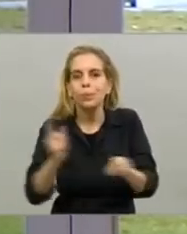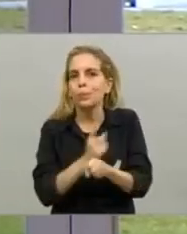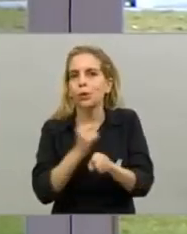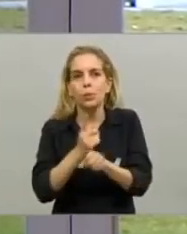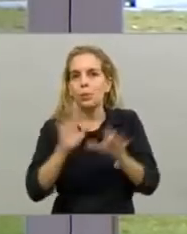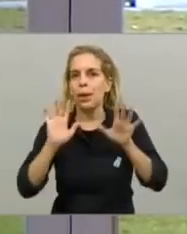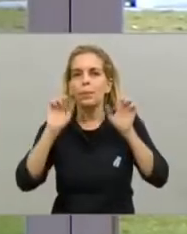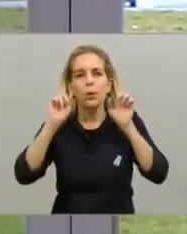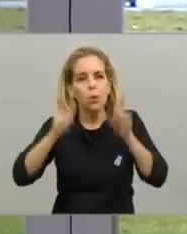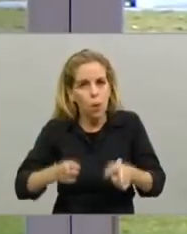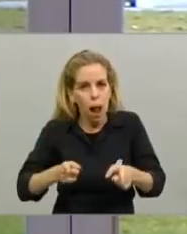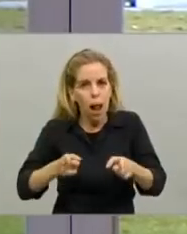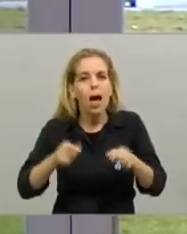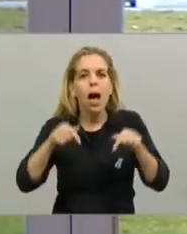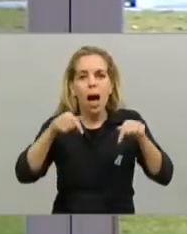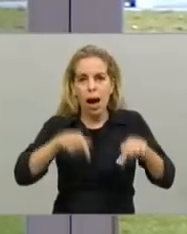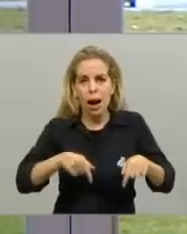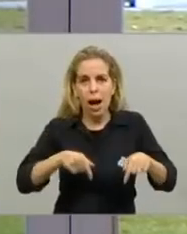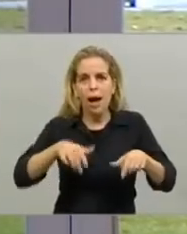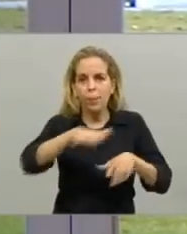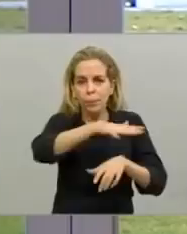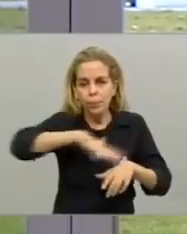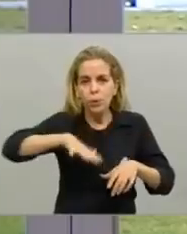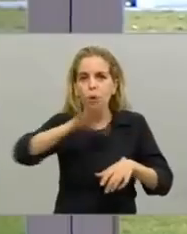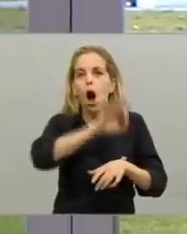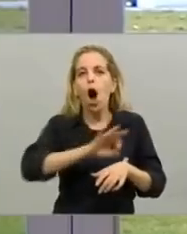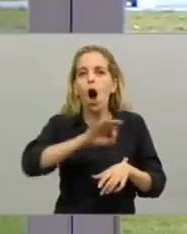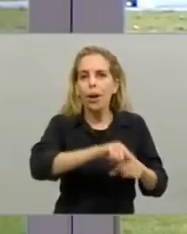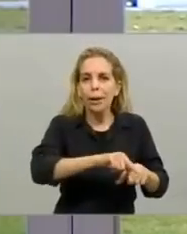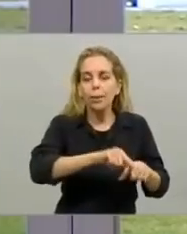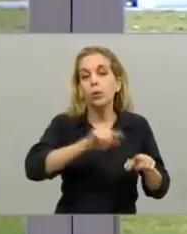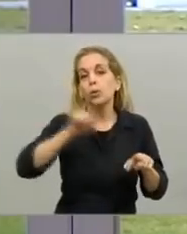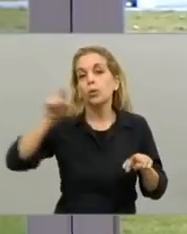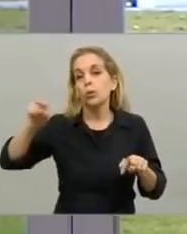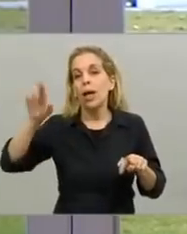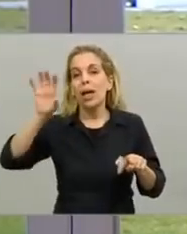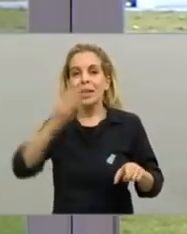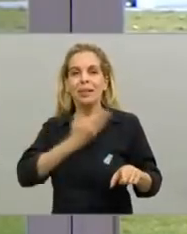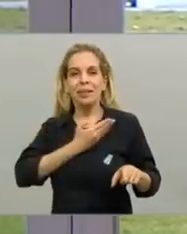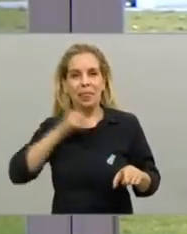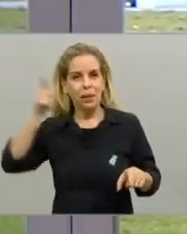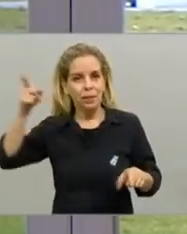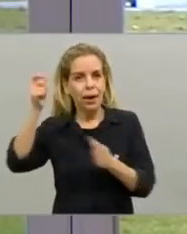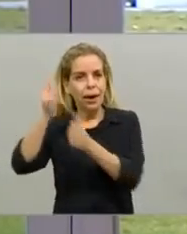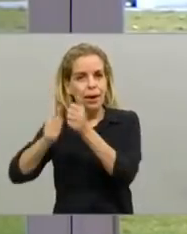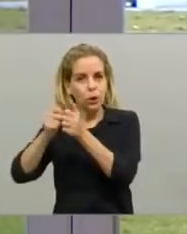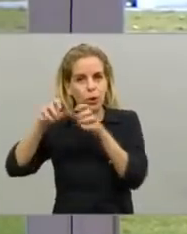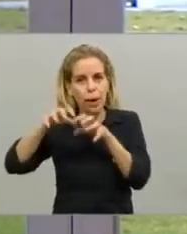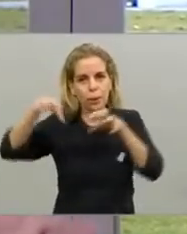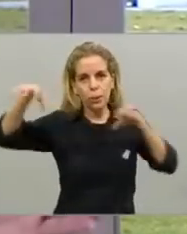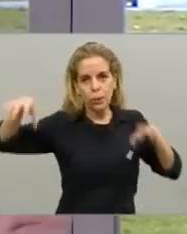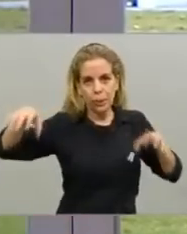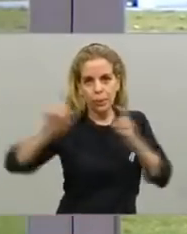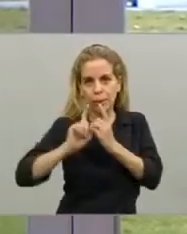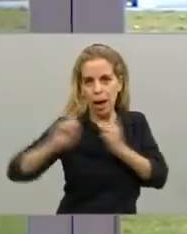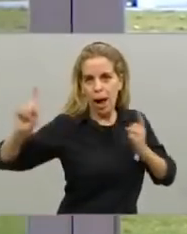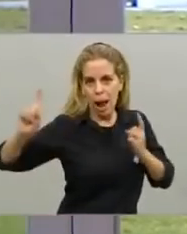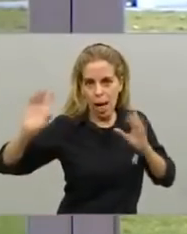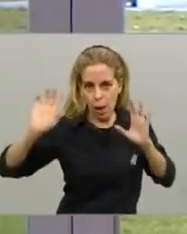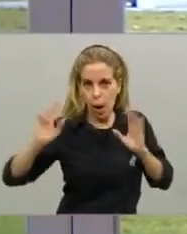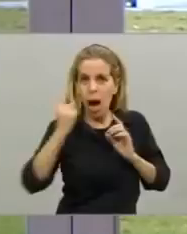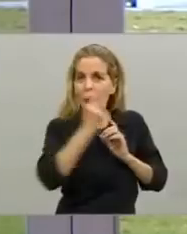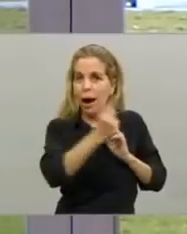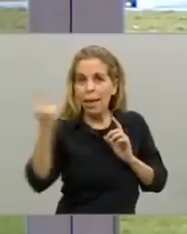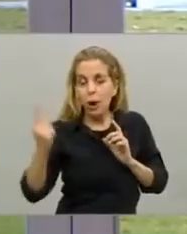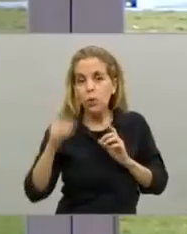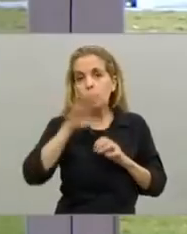a la distancia. Yo en Olivos, los rosarinos, santafesinos queridos en Rosario y cada uno en un lugar distinto